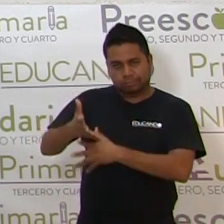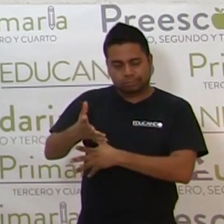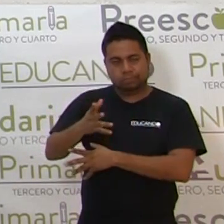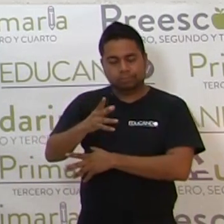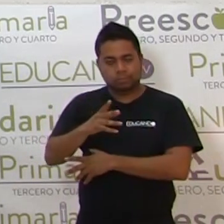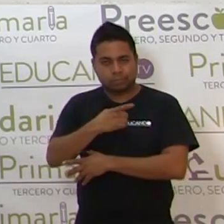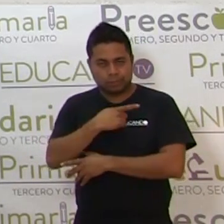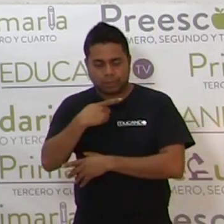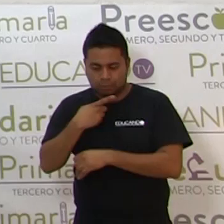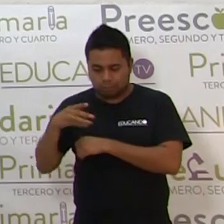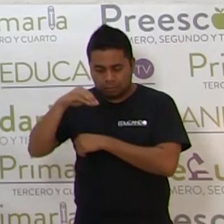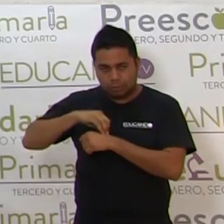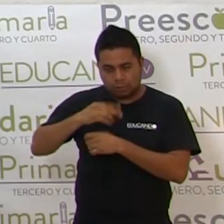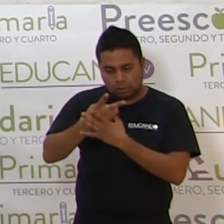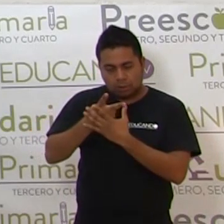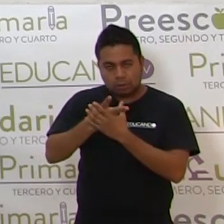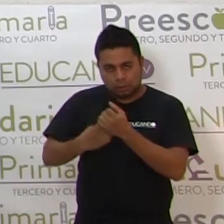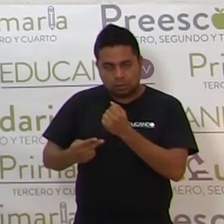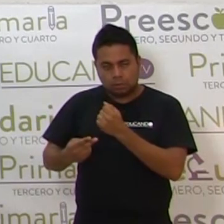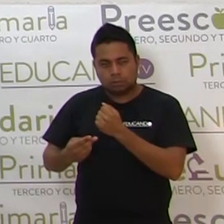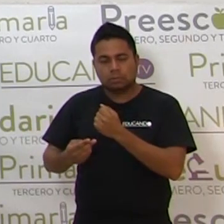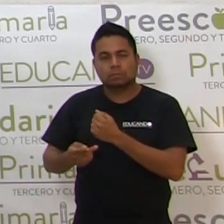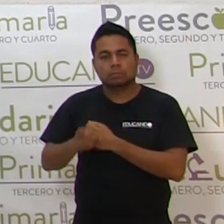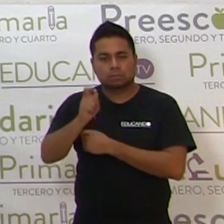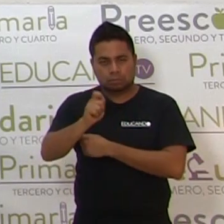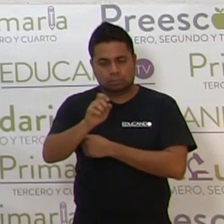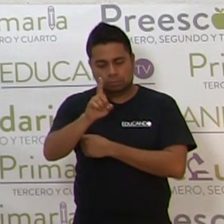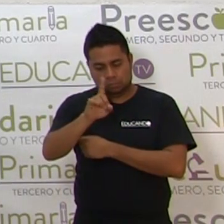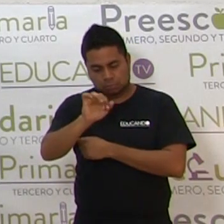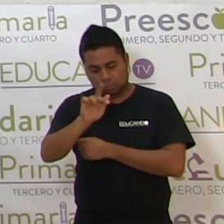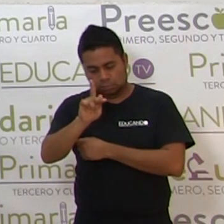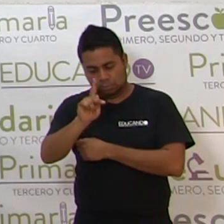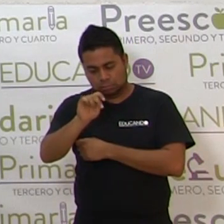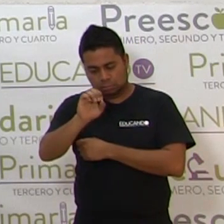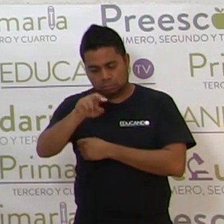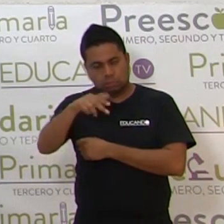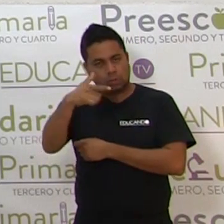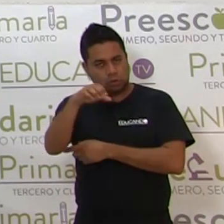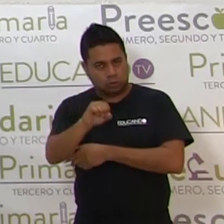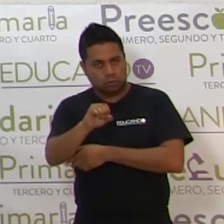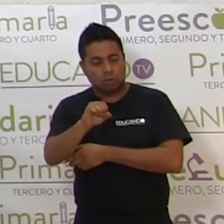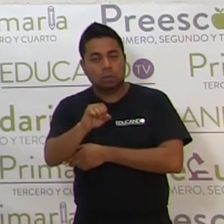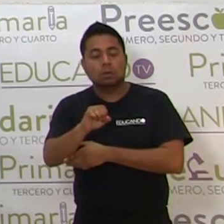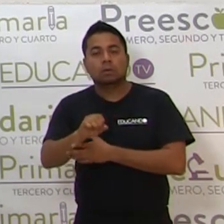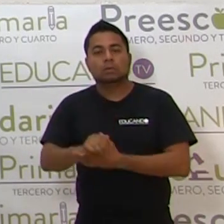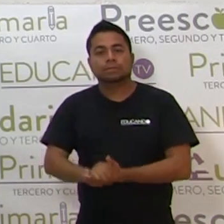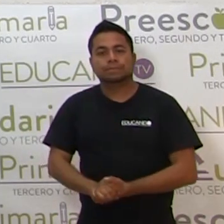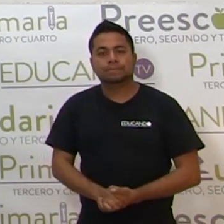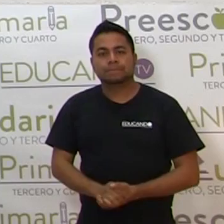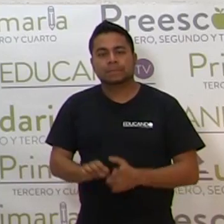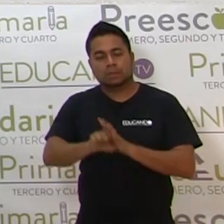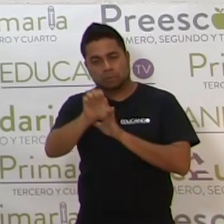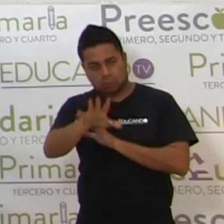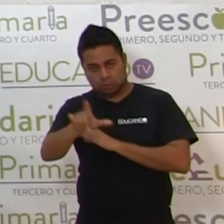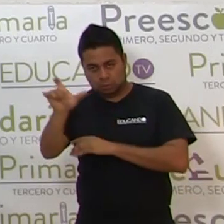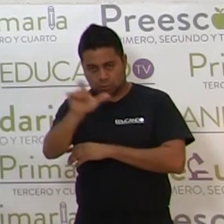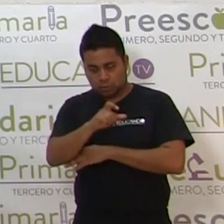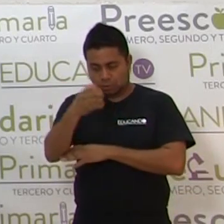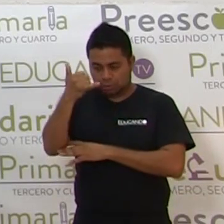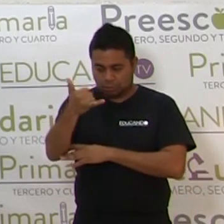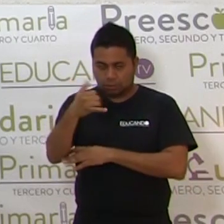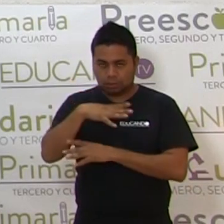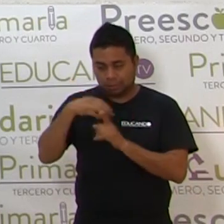más, pero entra a armar lo que conocemos como diptongo. Si tenemos al inicio